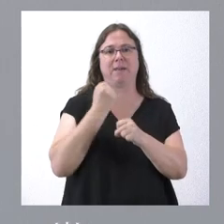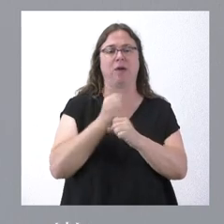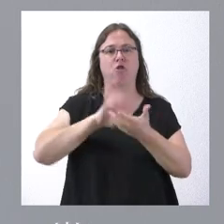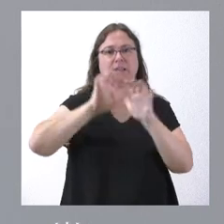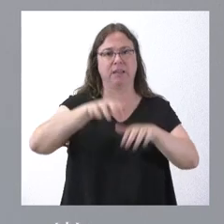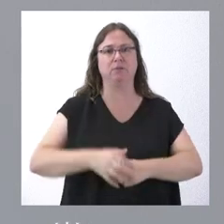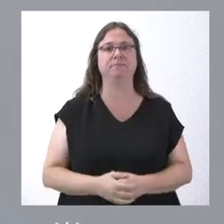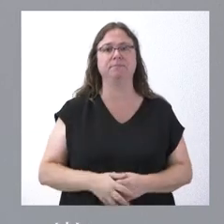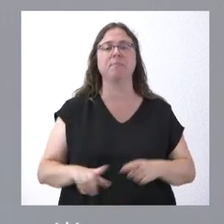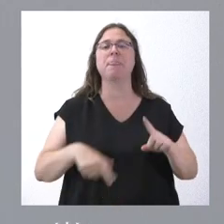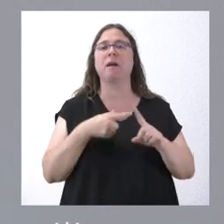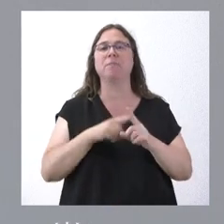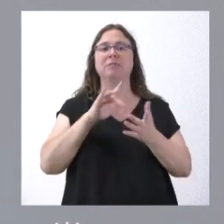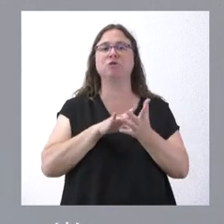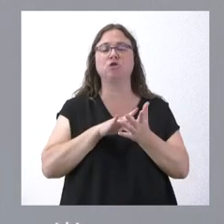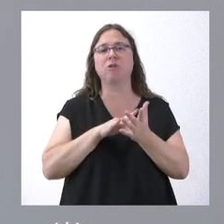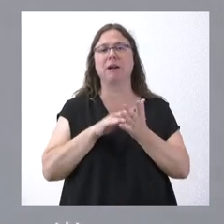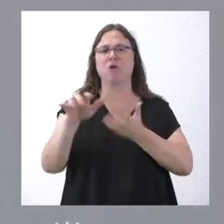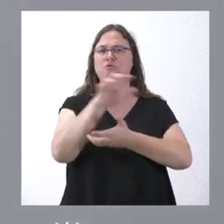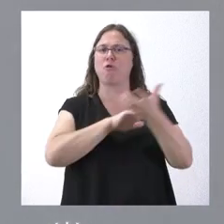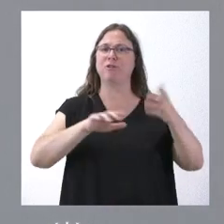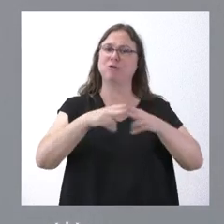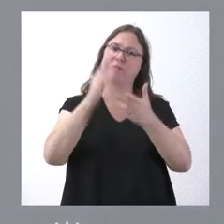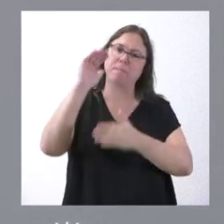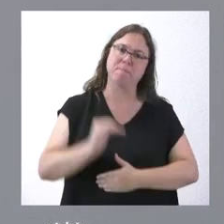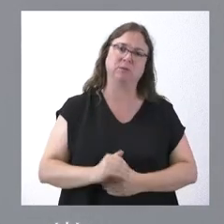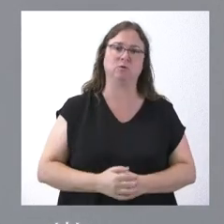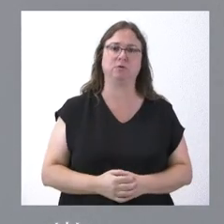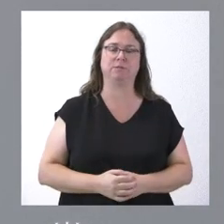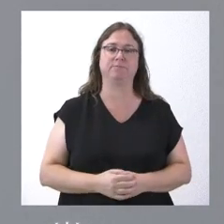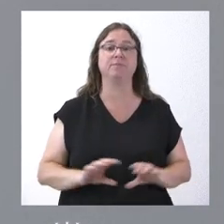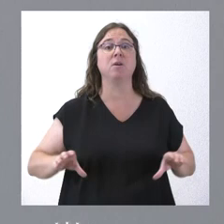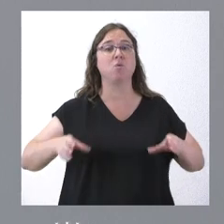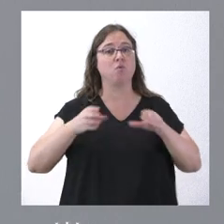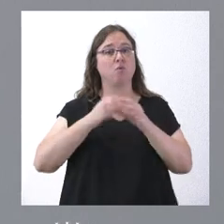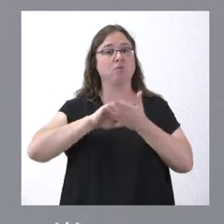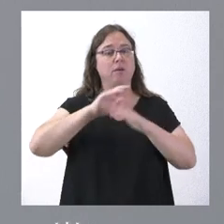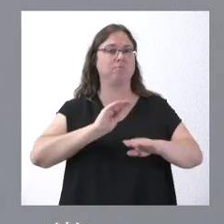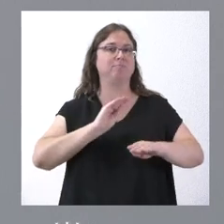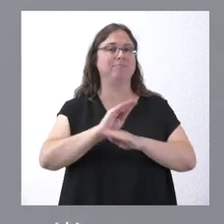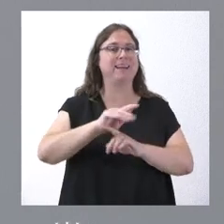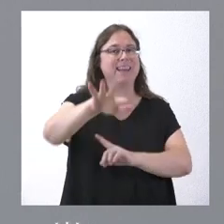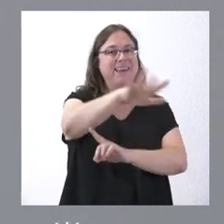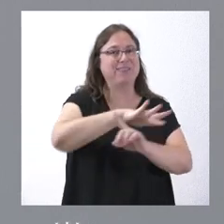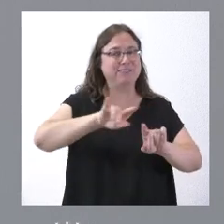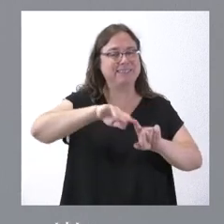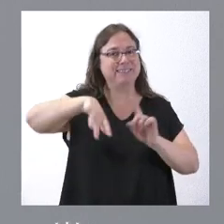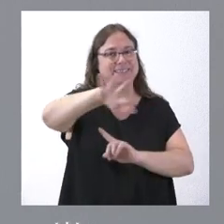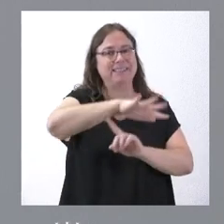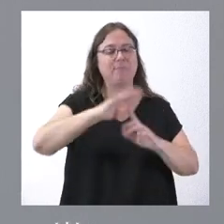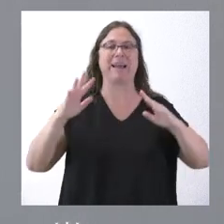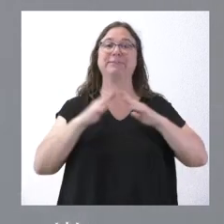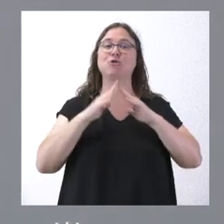Castilla y León y a la vez reduciendo la conflictividad en el ámbito social. La Junta restaurará los ecosistemas y mejorará la infraestructura